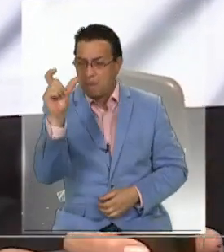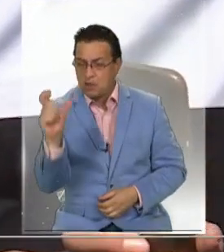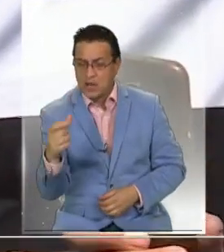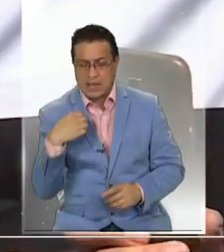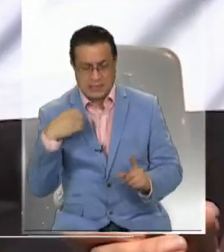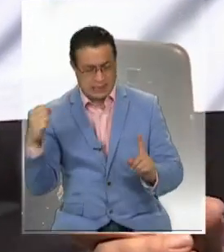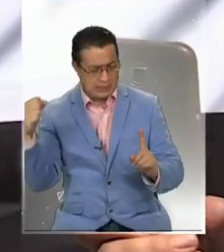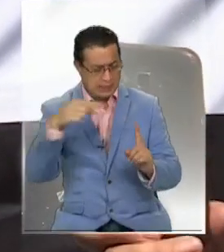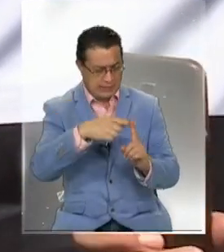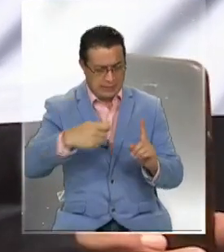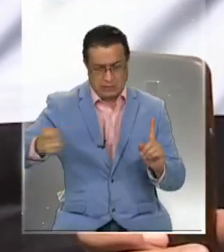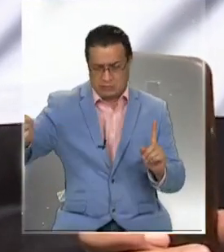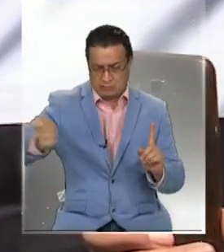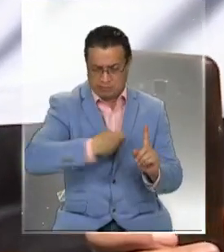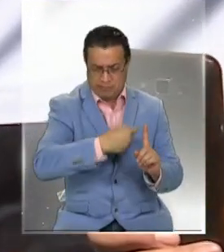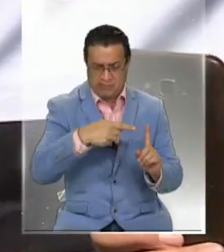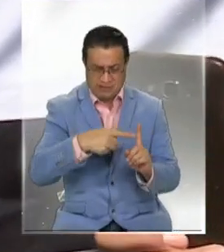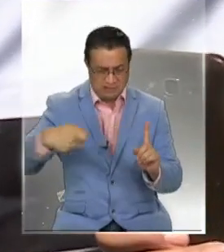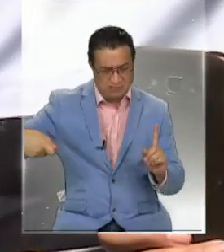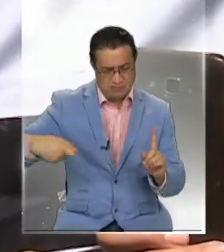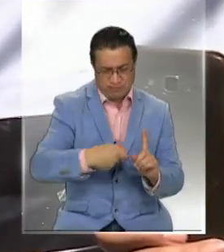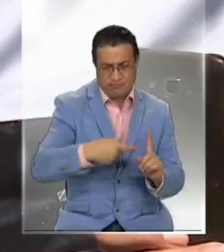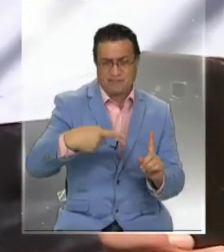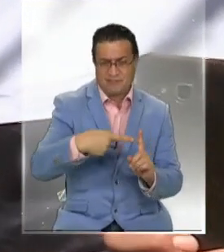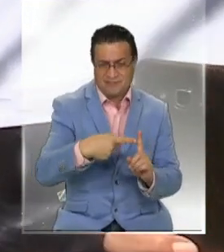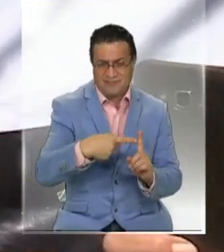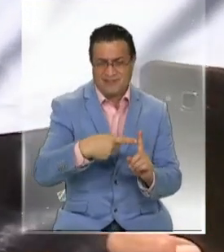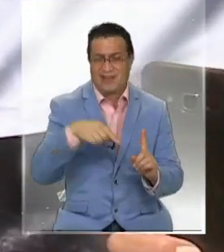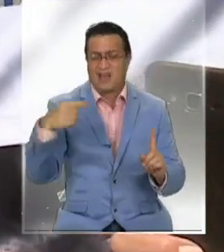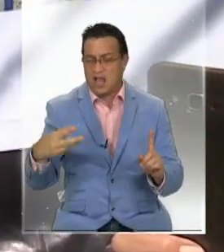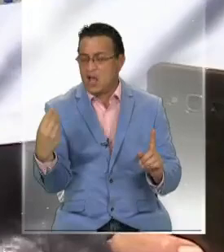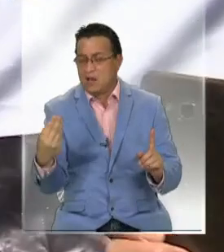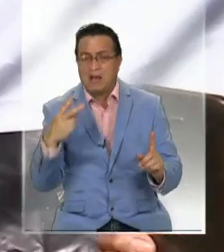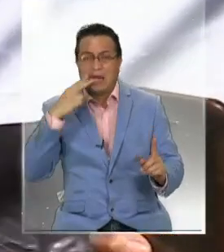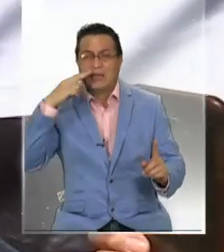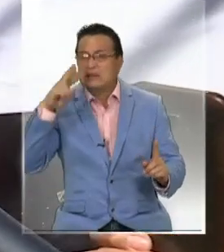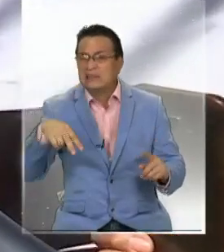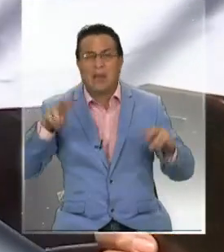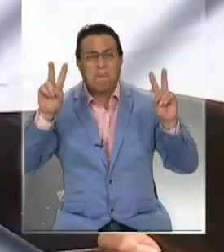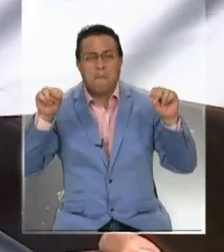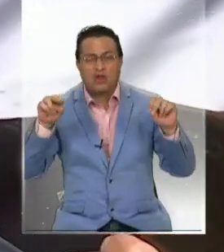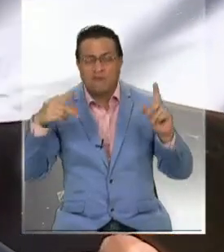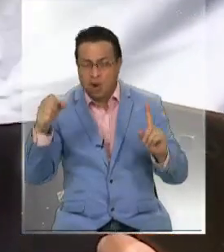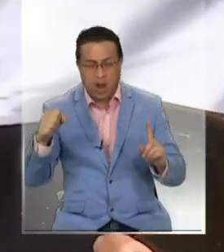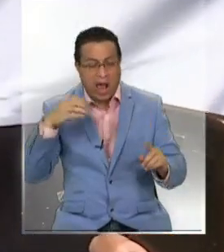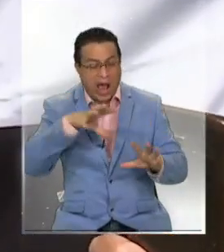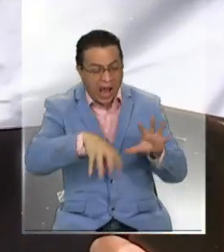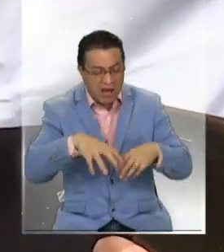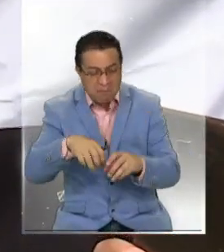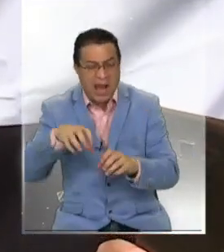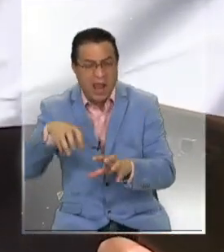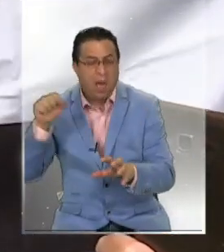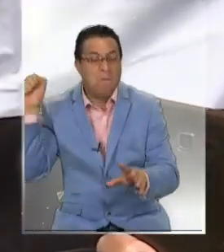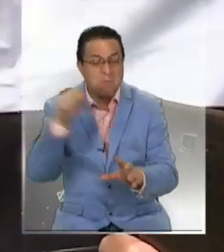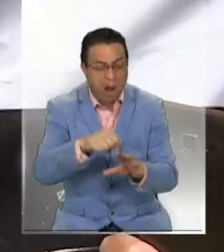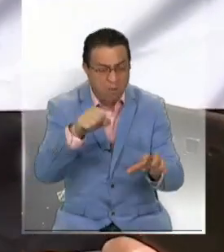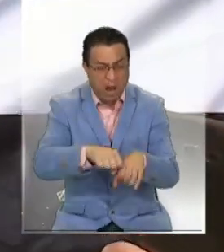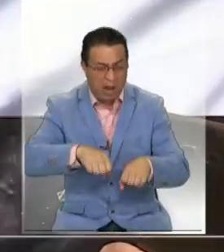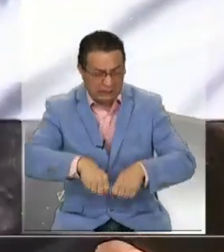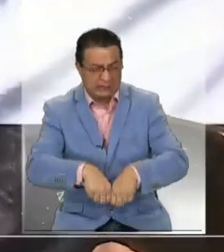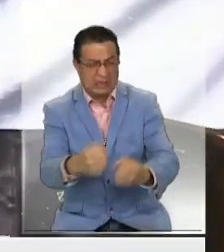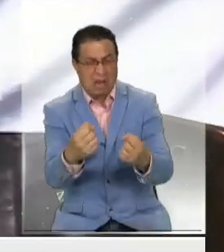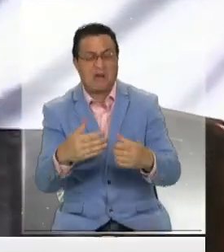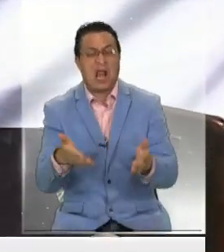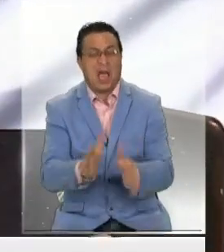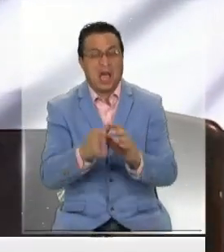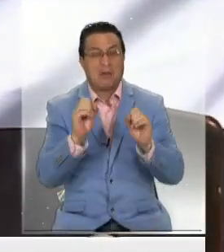matar a otra, que la apuñala, que absolutamente sin ninguna razón golpea animales hasta quebrarlos en la calle